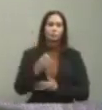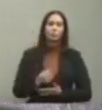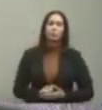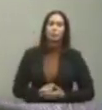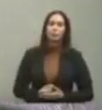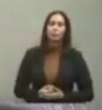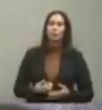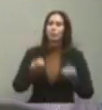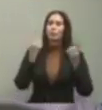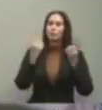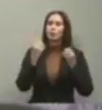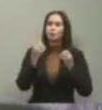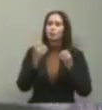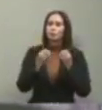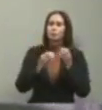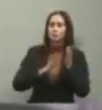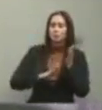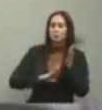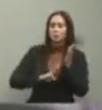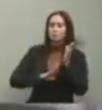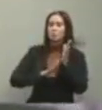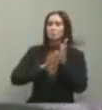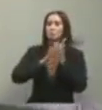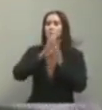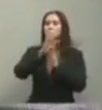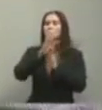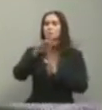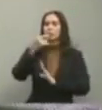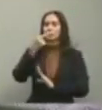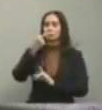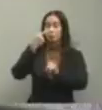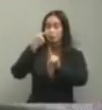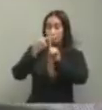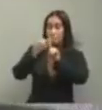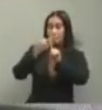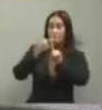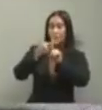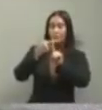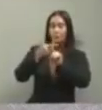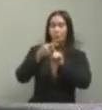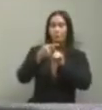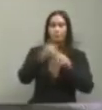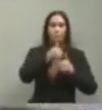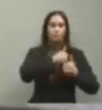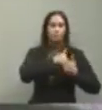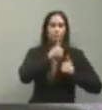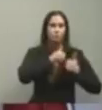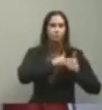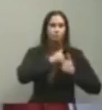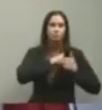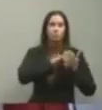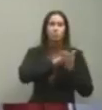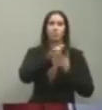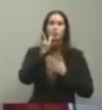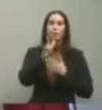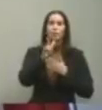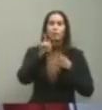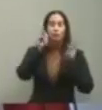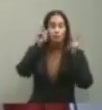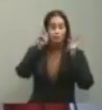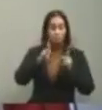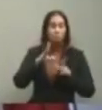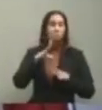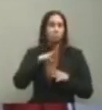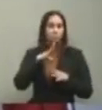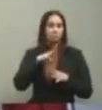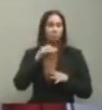evolucionando el italiano que dio positivo que se encuentra en el hospital de la fuerza aérea el paciente sigue muy